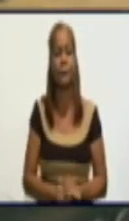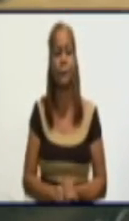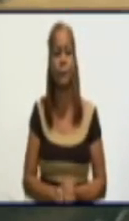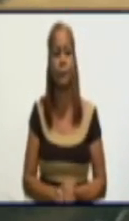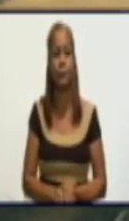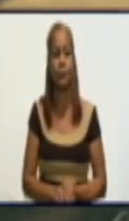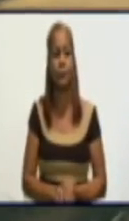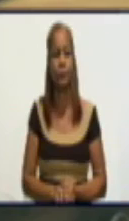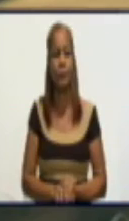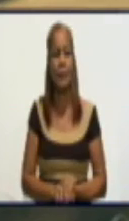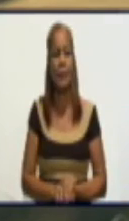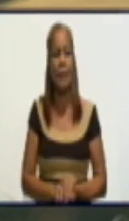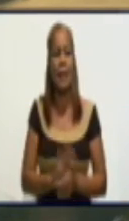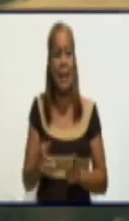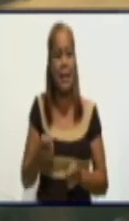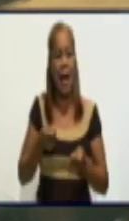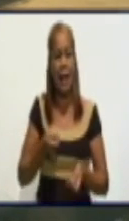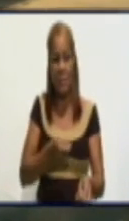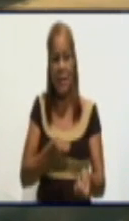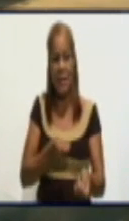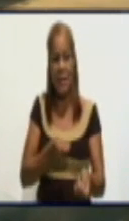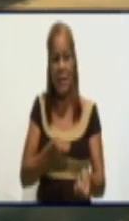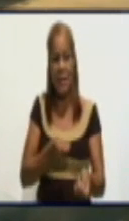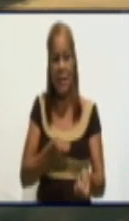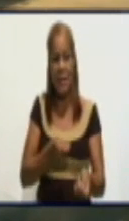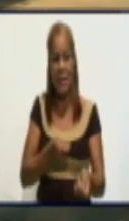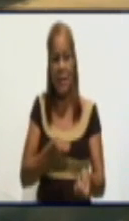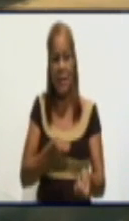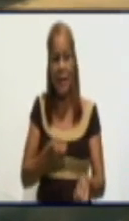la limpieza y embellecimiento sistemático de las ciudades